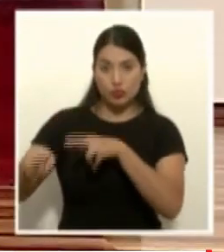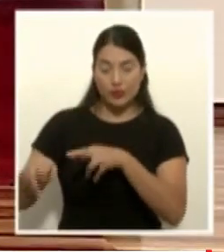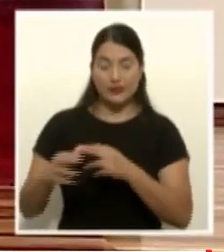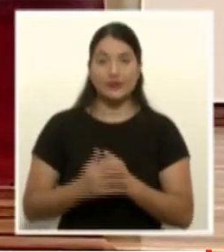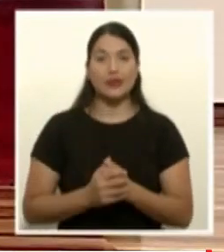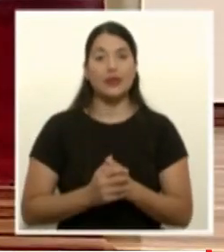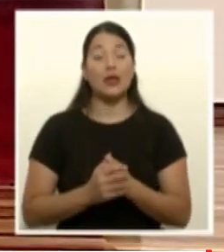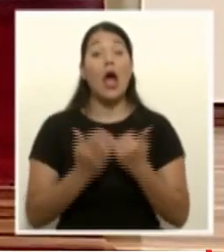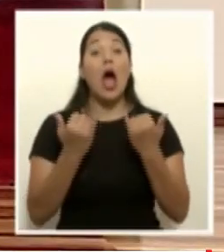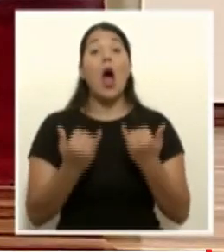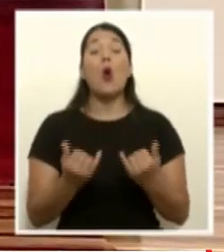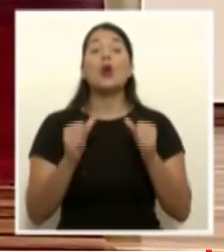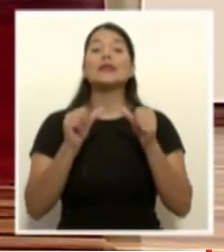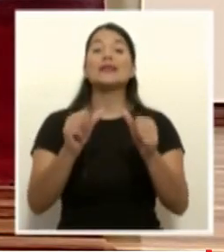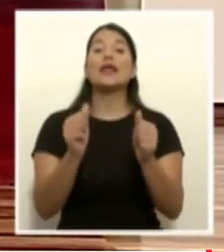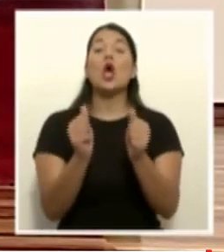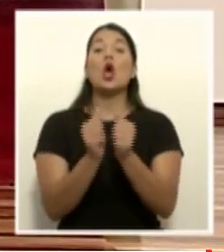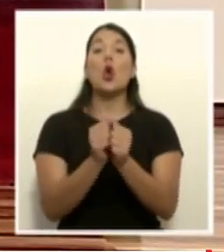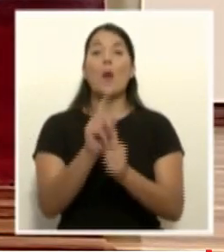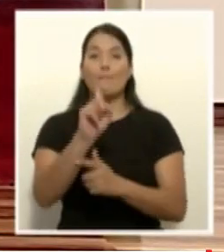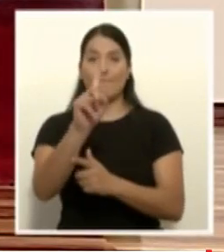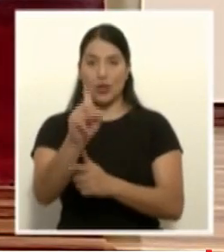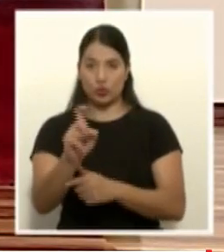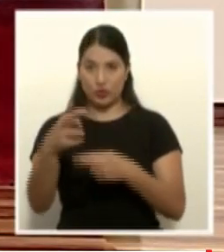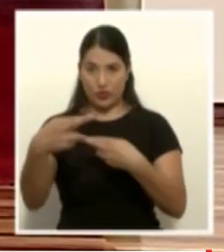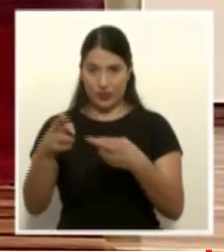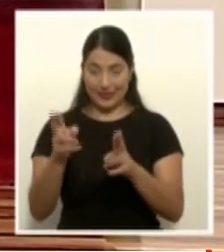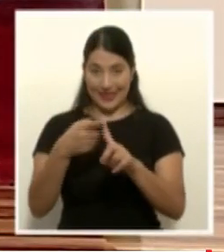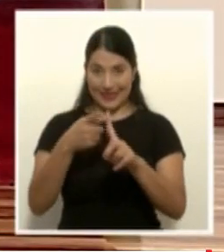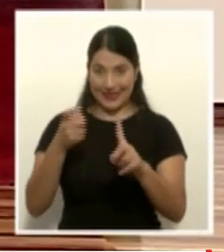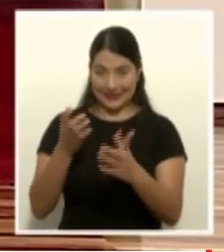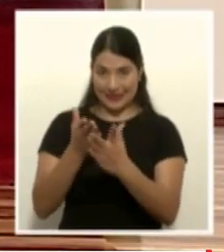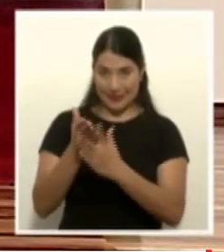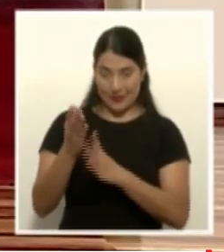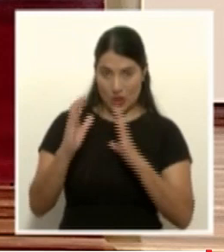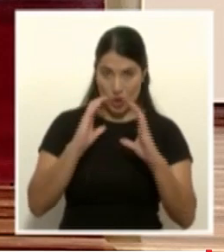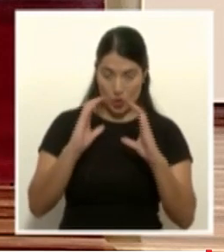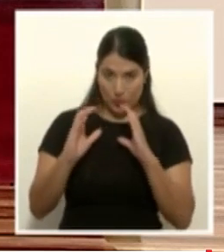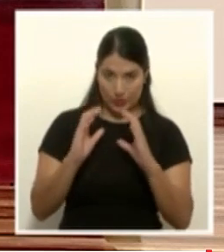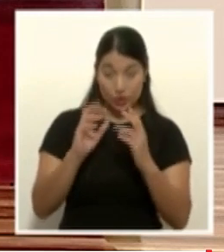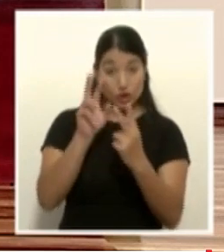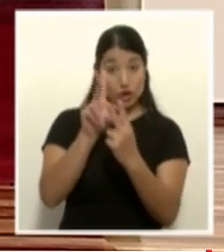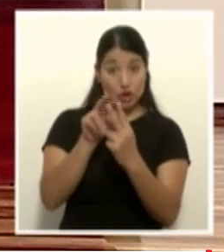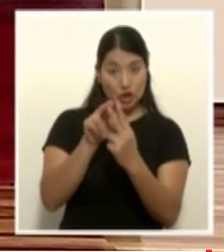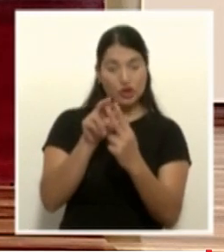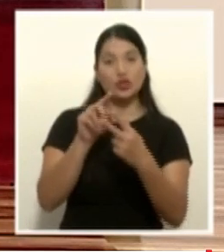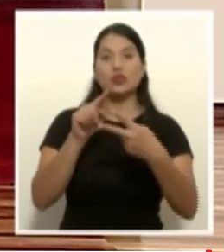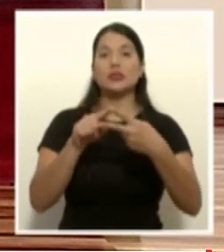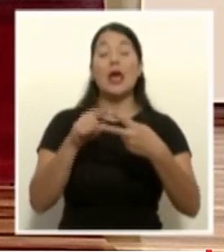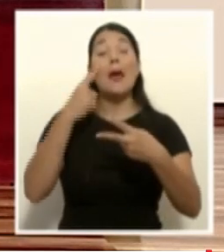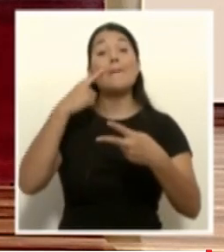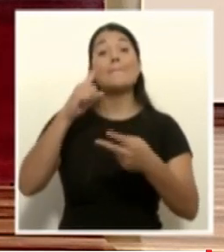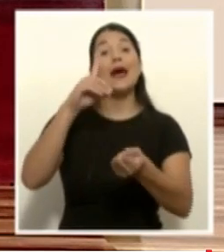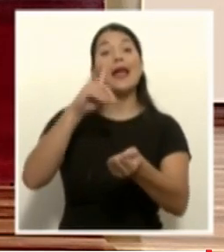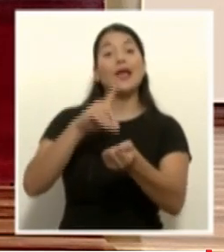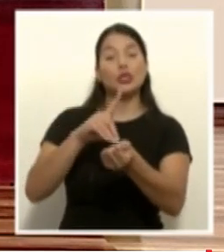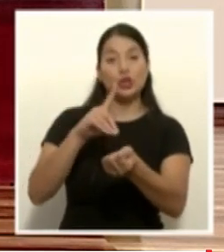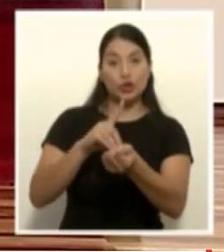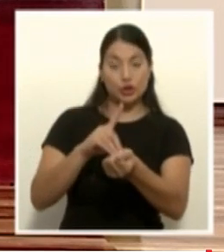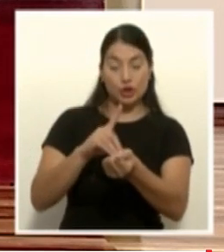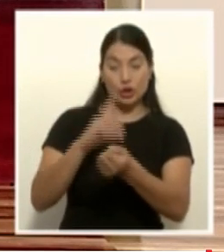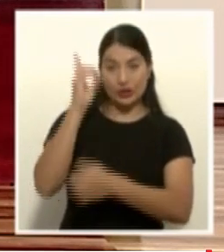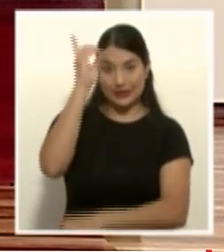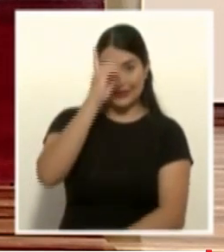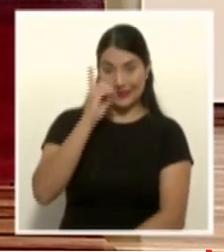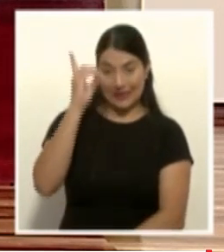continuar con las consultas regionales que nos llegan vía remota. Tenemos dos consultas que serían para el doctor